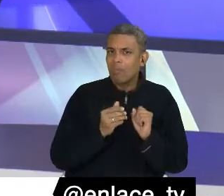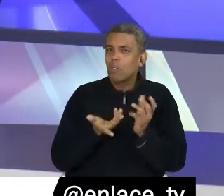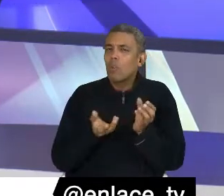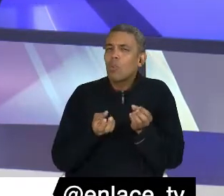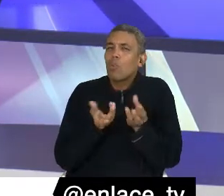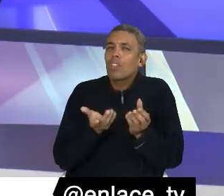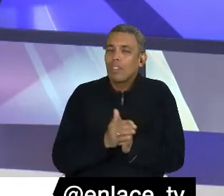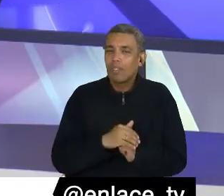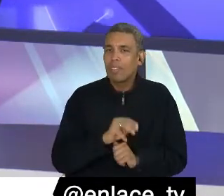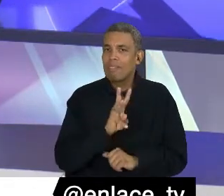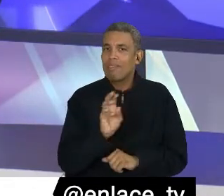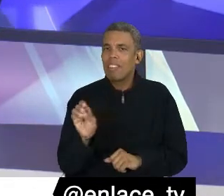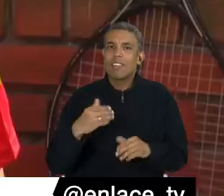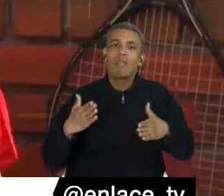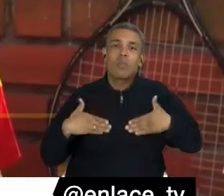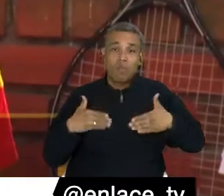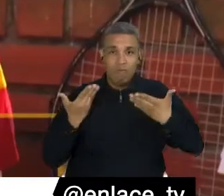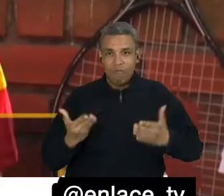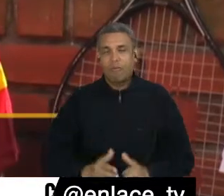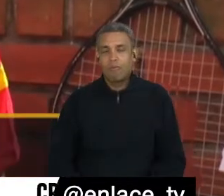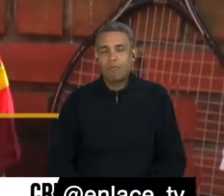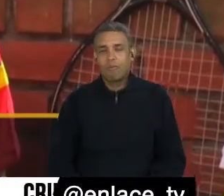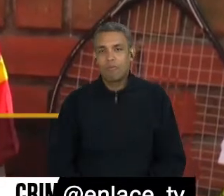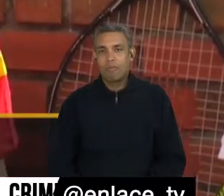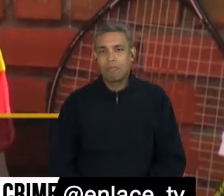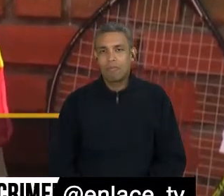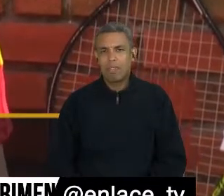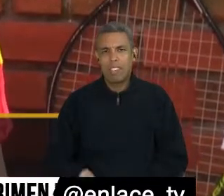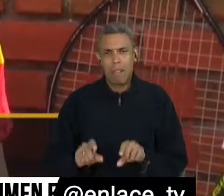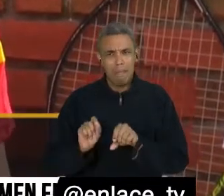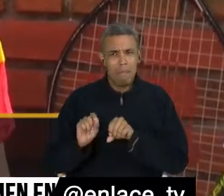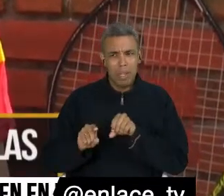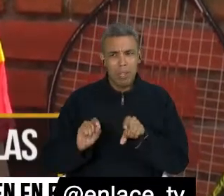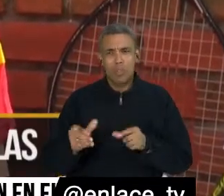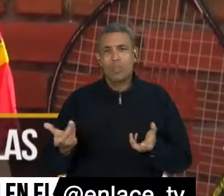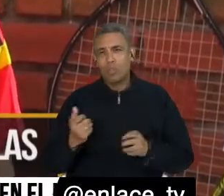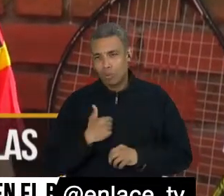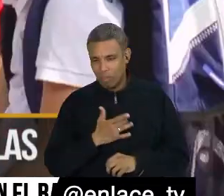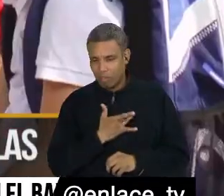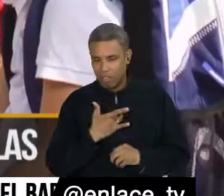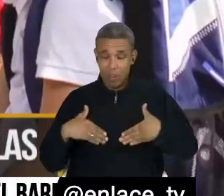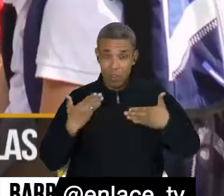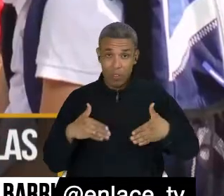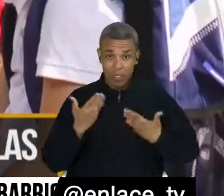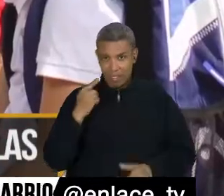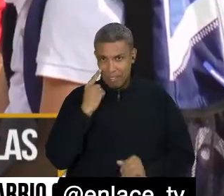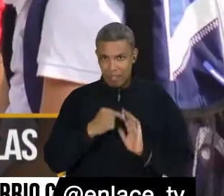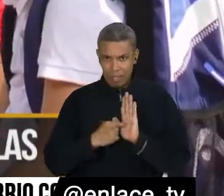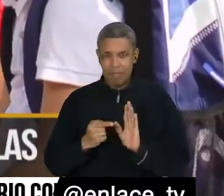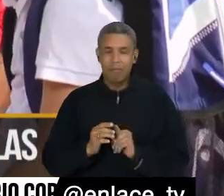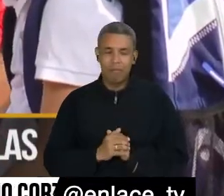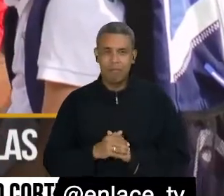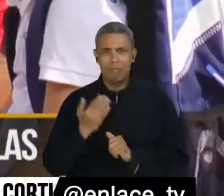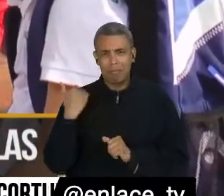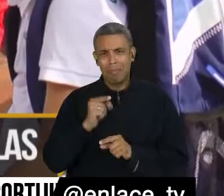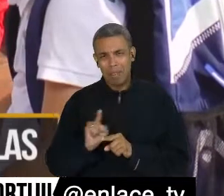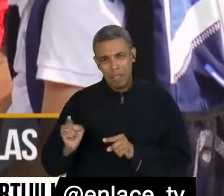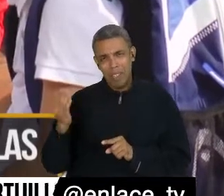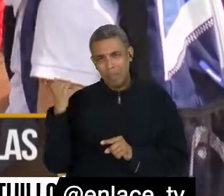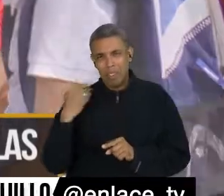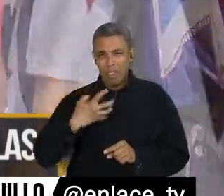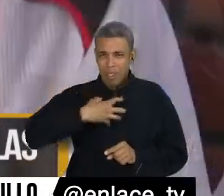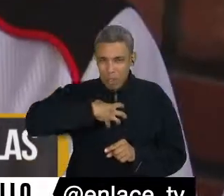la ciudad de Bucaramanga. Enlace Noticias indagó con los pequeños deportistas del Club Miramar que la semana pasada se destacaron en el Festival de